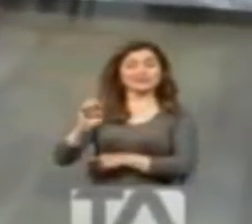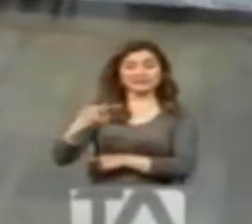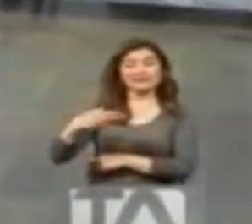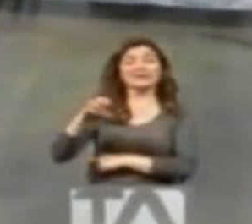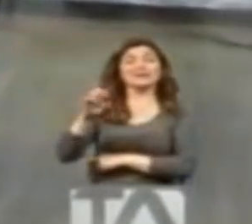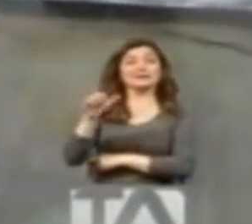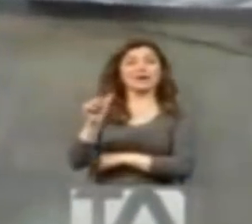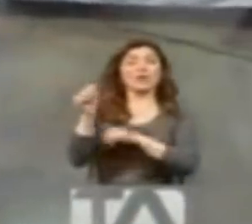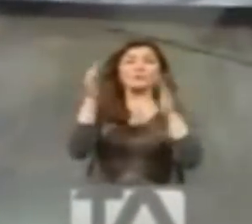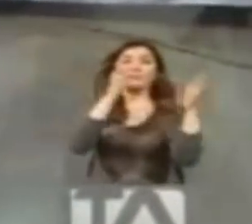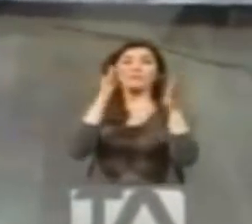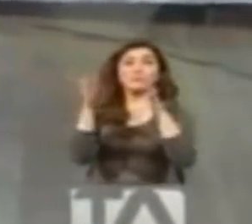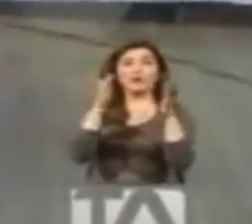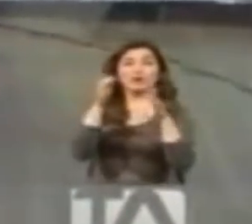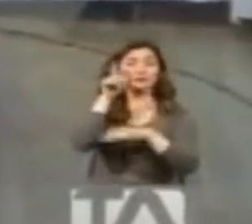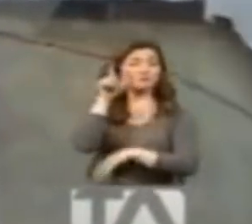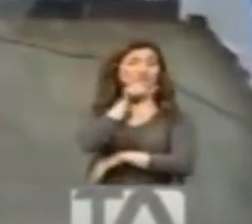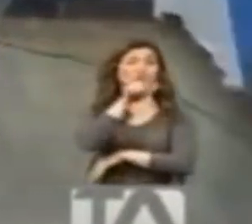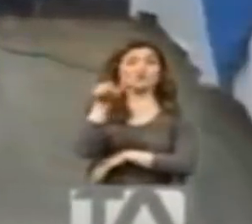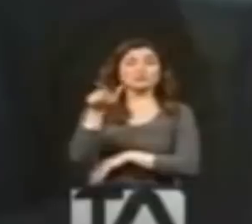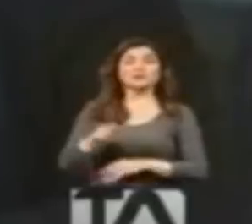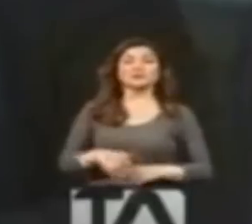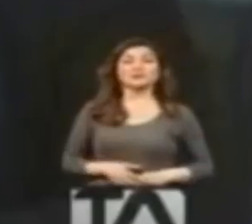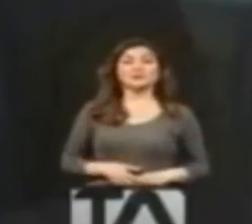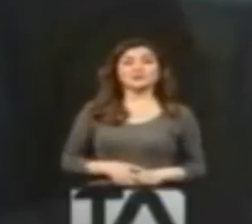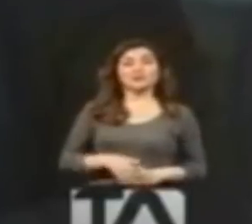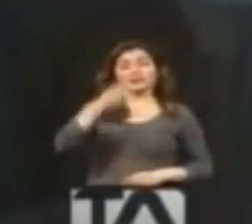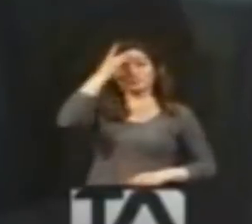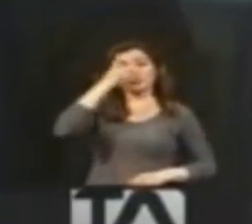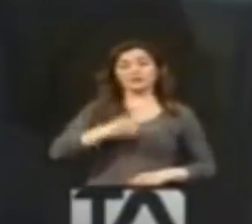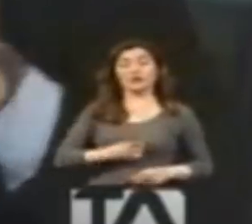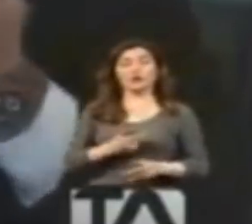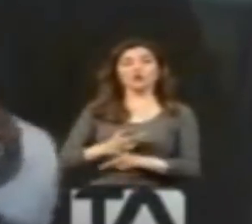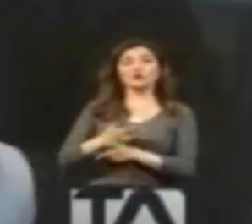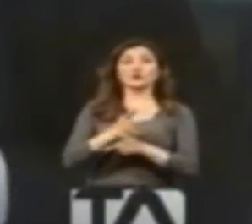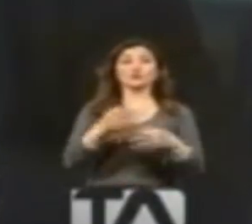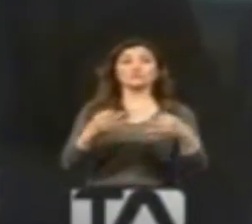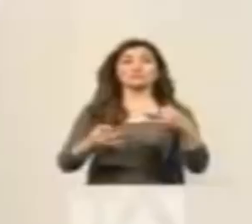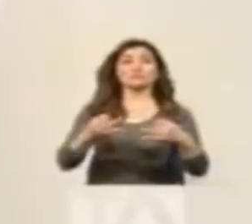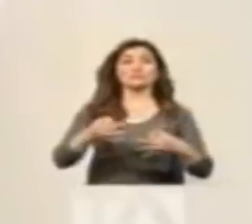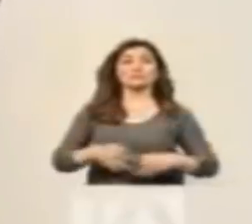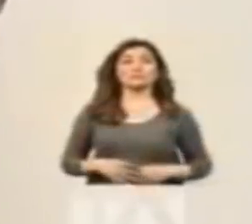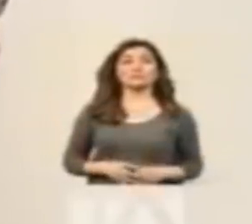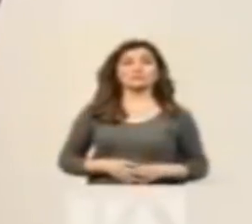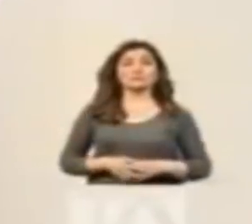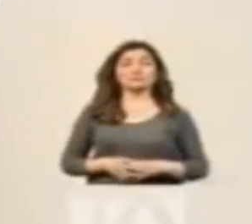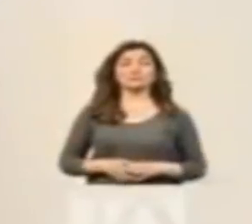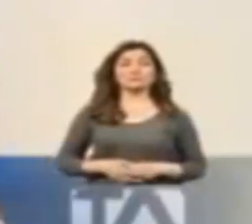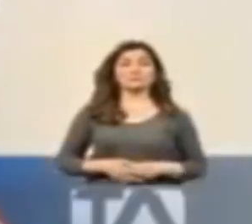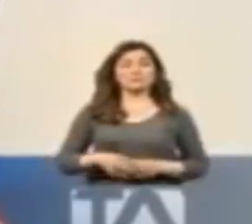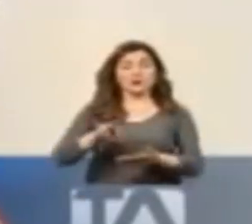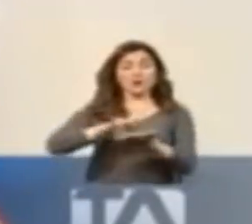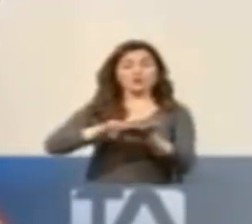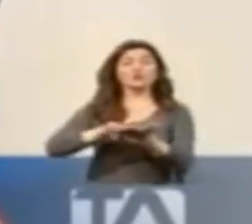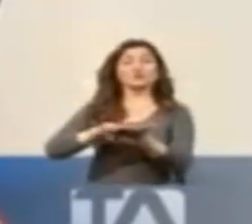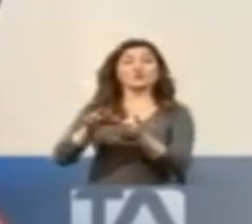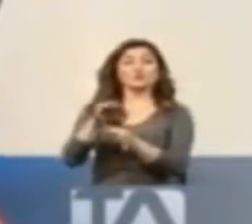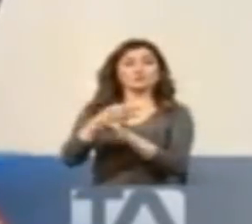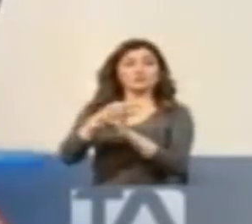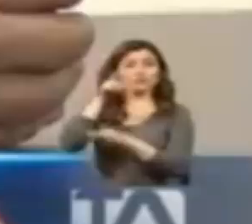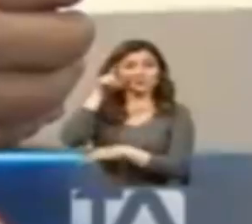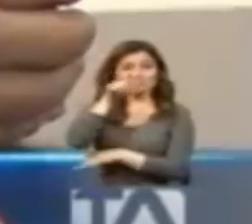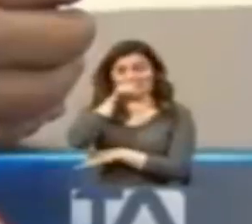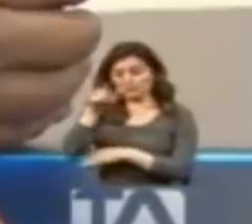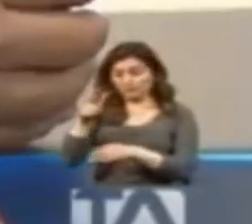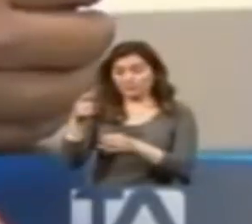había asumido temporalmente la Fiscalía General por decisión del Consejo de la Judicatura. Se reunió también con los funcionarios de la